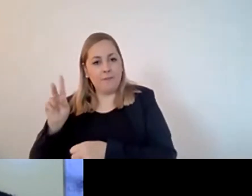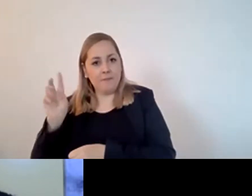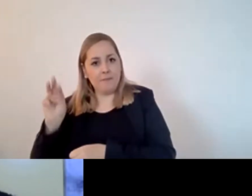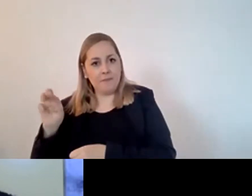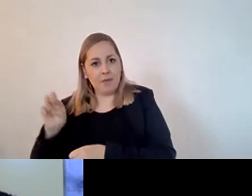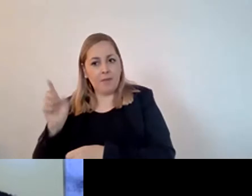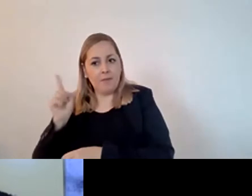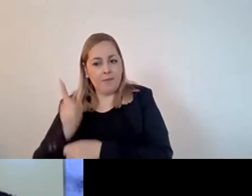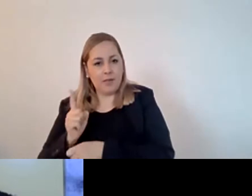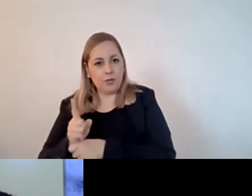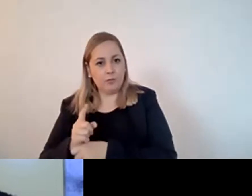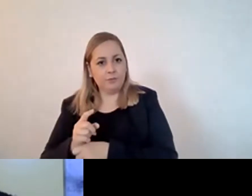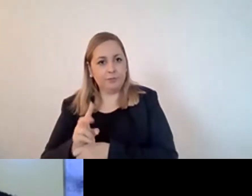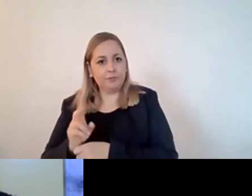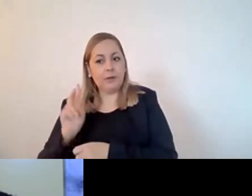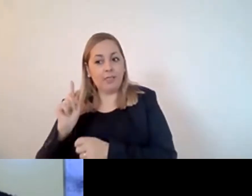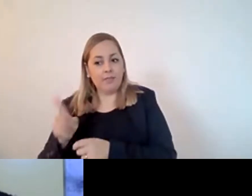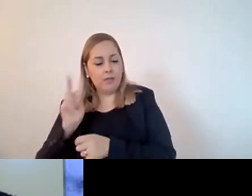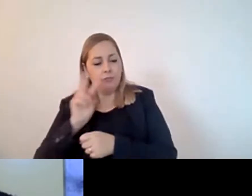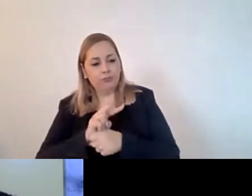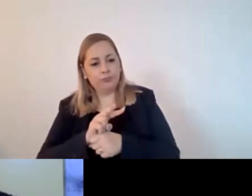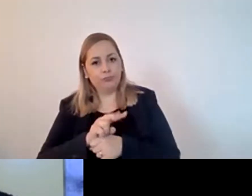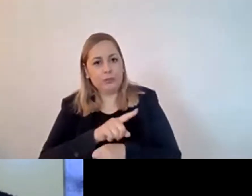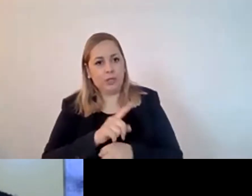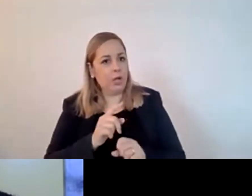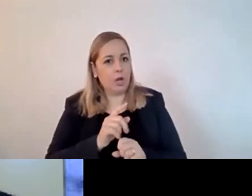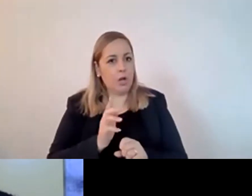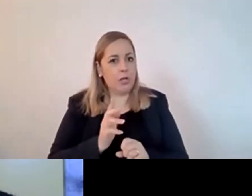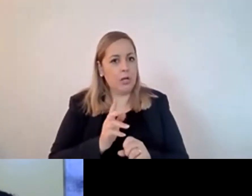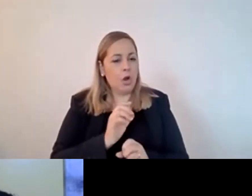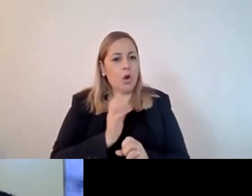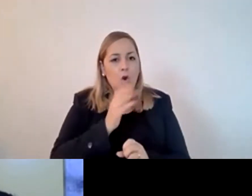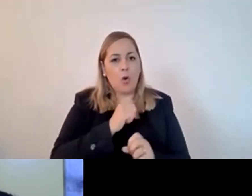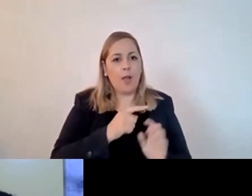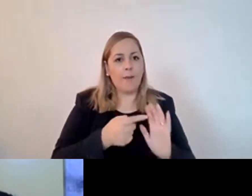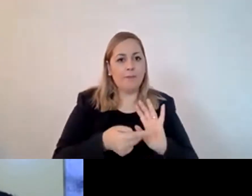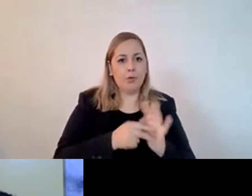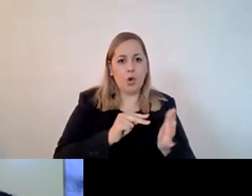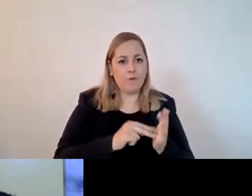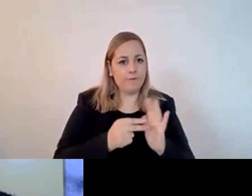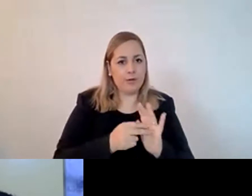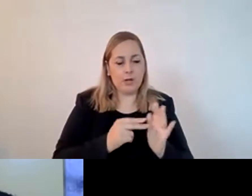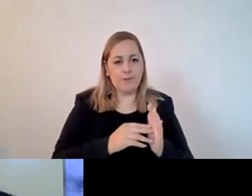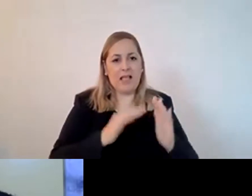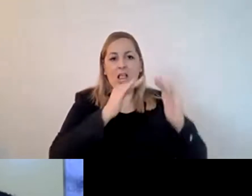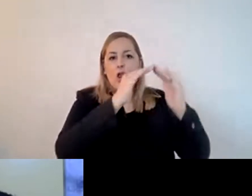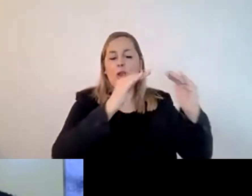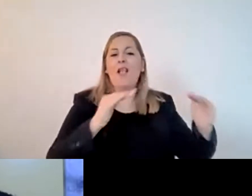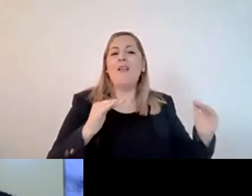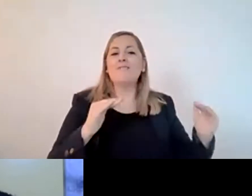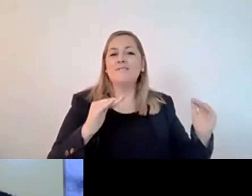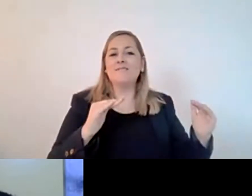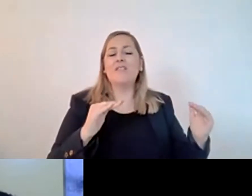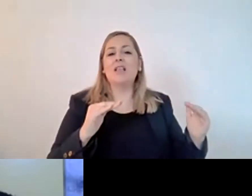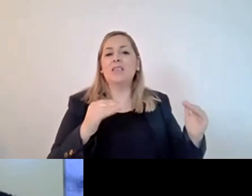el fondo tenía que ver que no generara conflicto con la administración de las cabañas. Las cabañas eran de él,